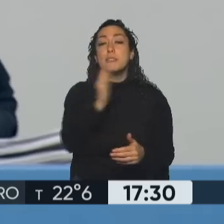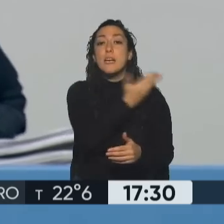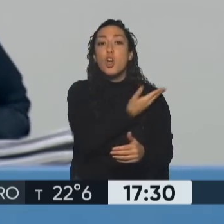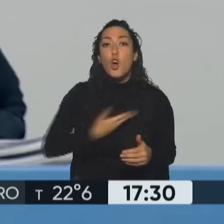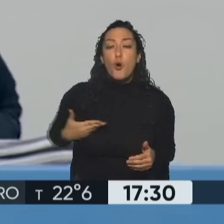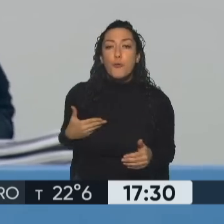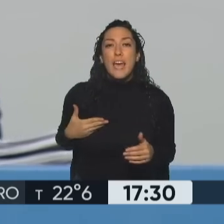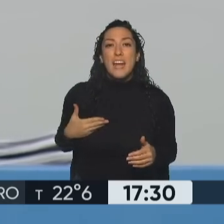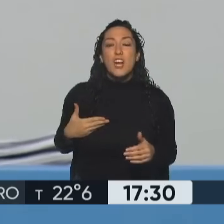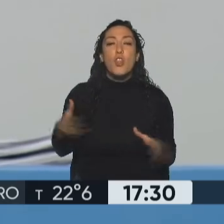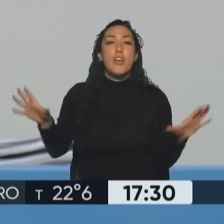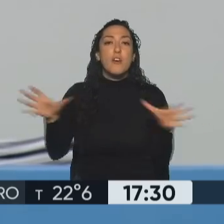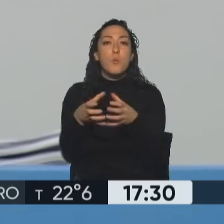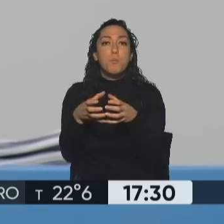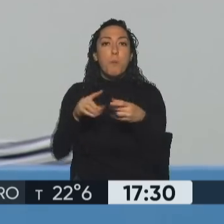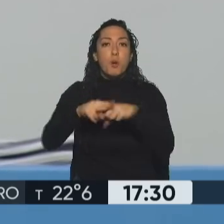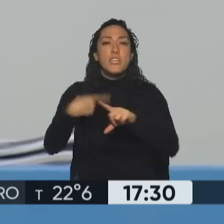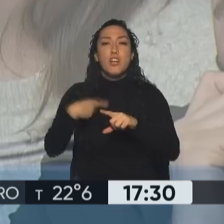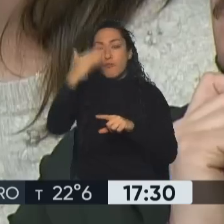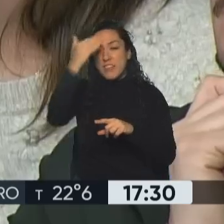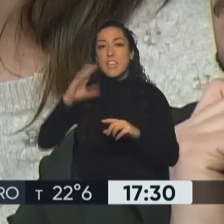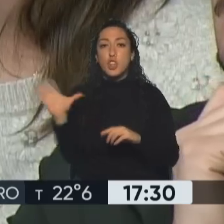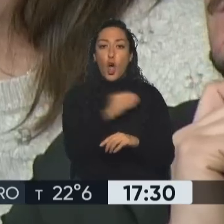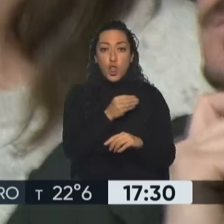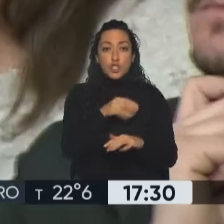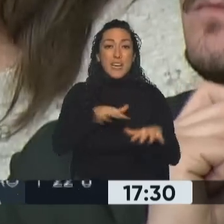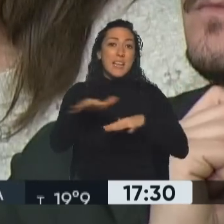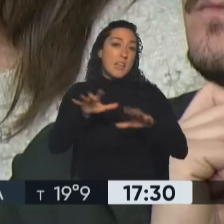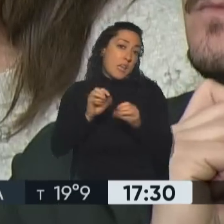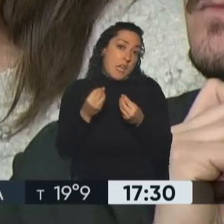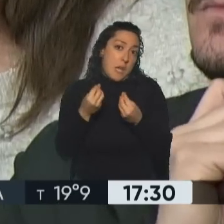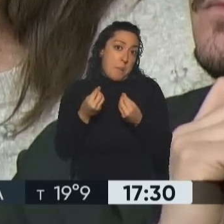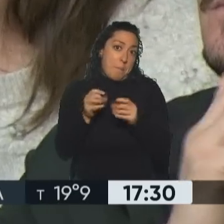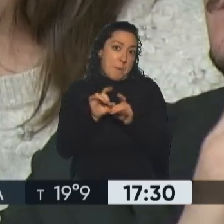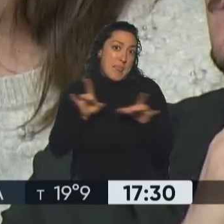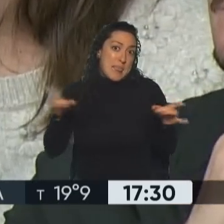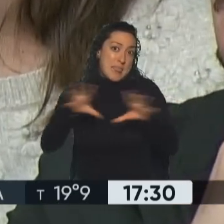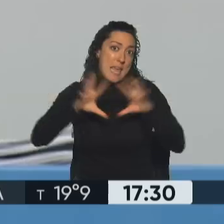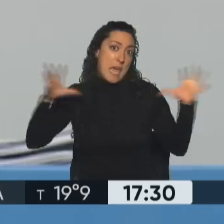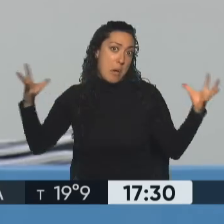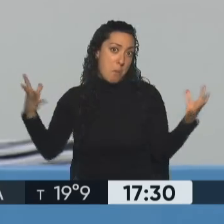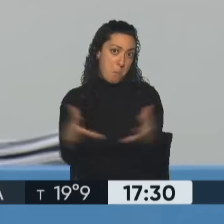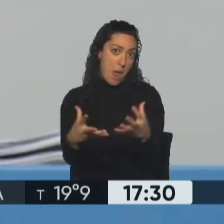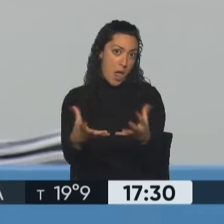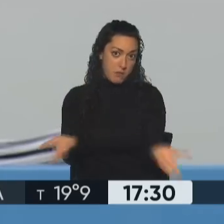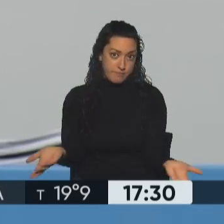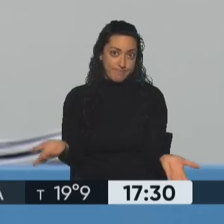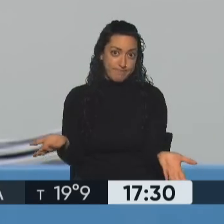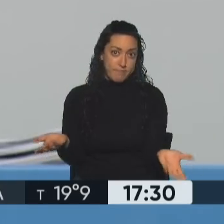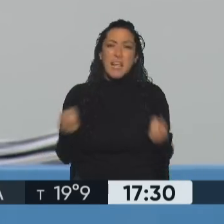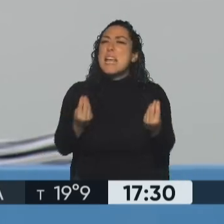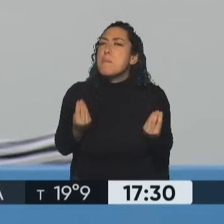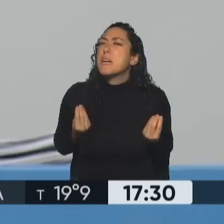del Frente de Todos, la segunda gran crisis, la de la pandemia, que azotó el mundo. ¿Y qué pasó también